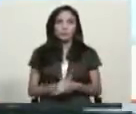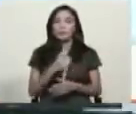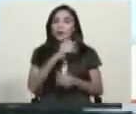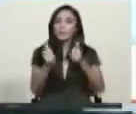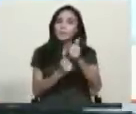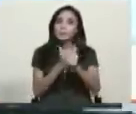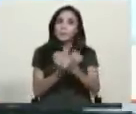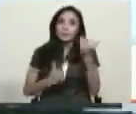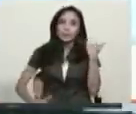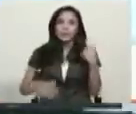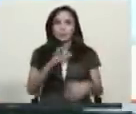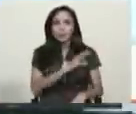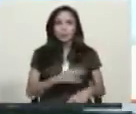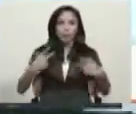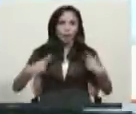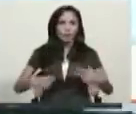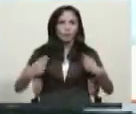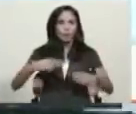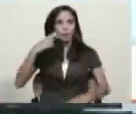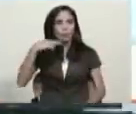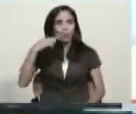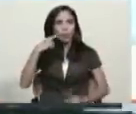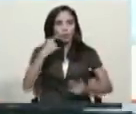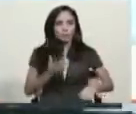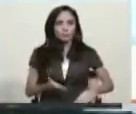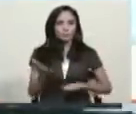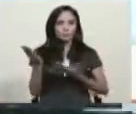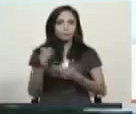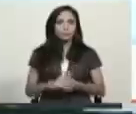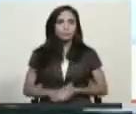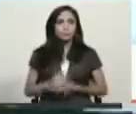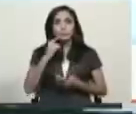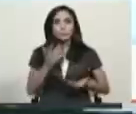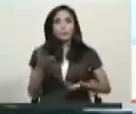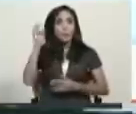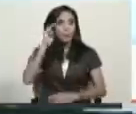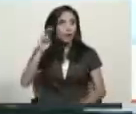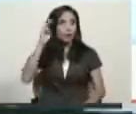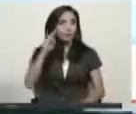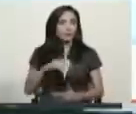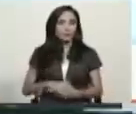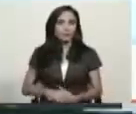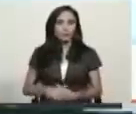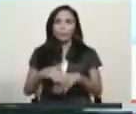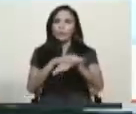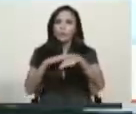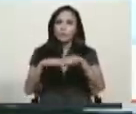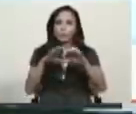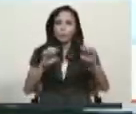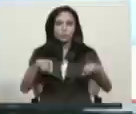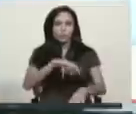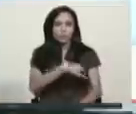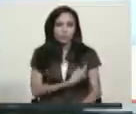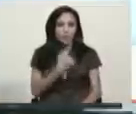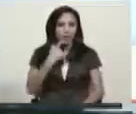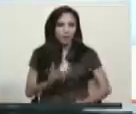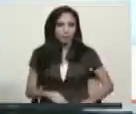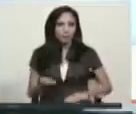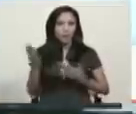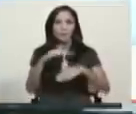vicepresidente del socialismo, Aristóbulos Turis, maestro, ministro de Educación Universitaria, ministro de